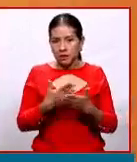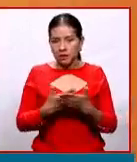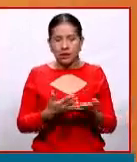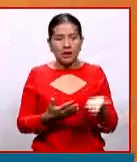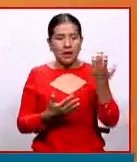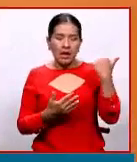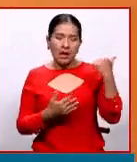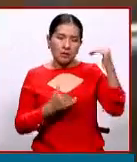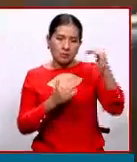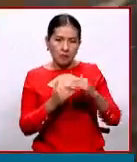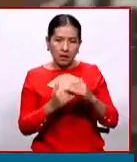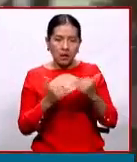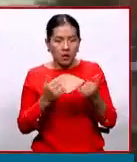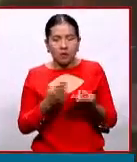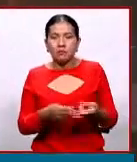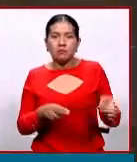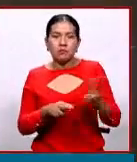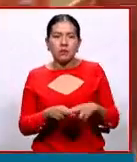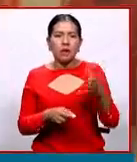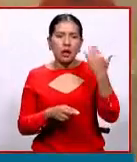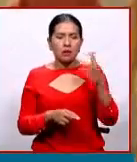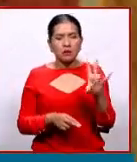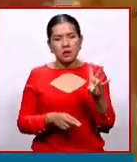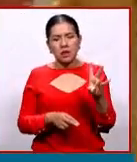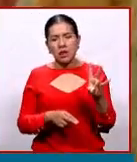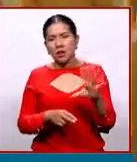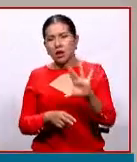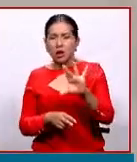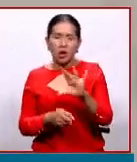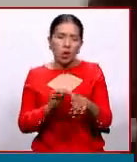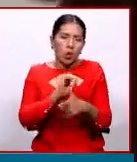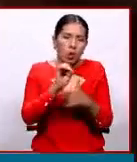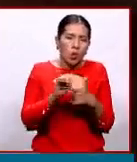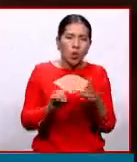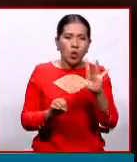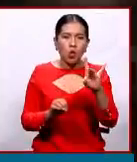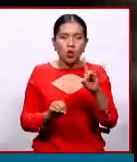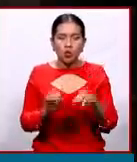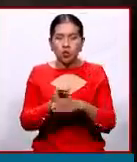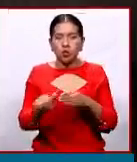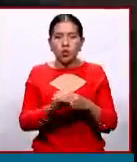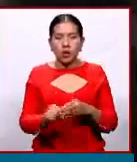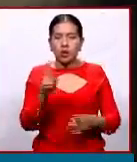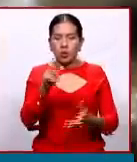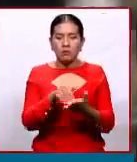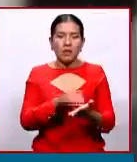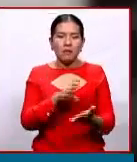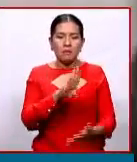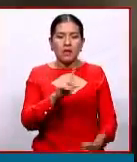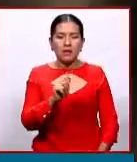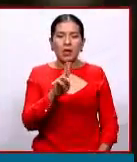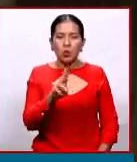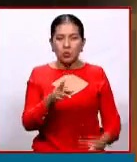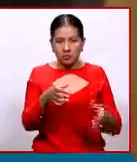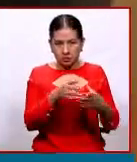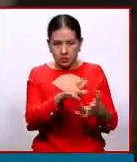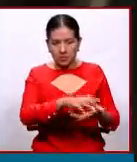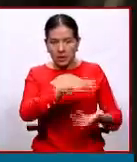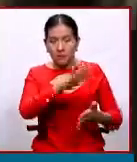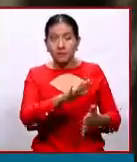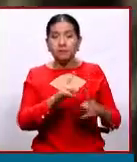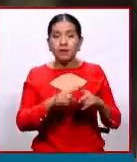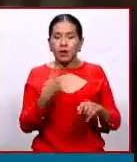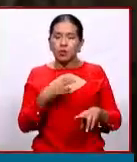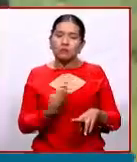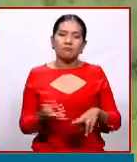negociado, que eran alrededor de 7 a $8 el millón de BTUs. Nosotros hemos podido lograr récords